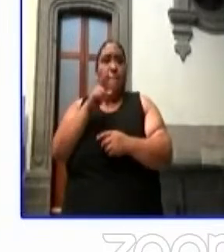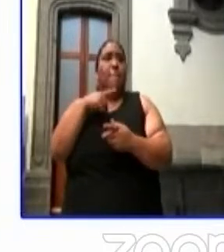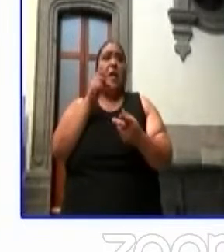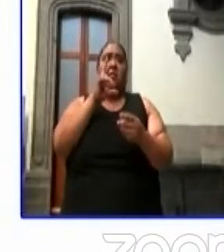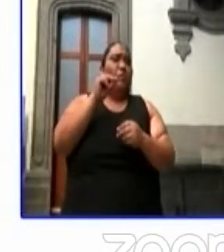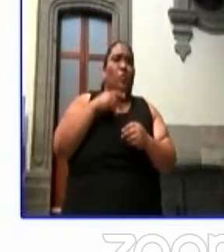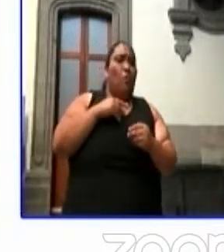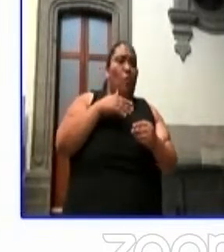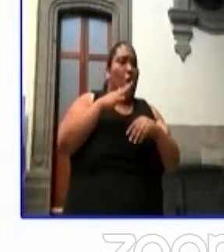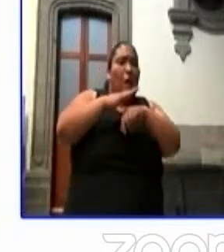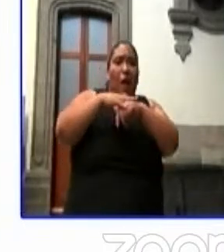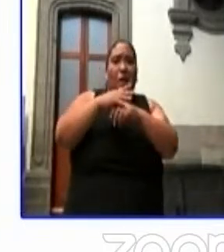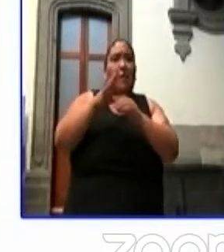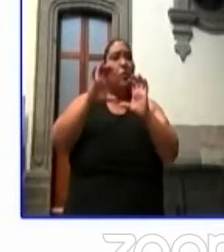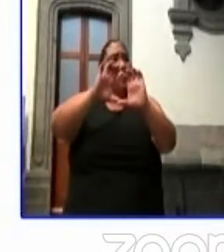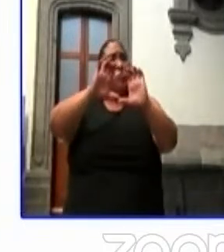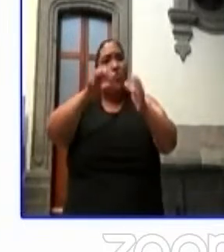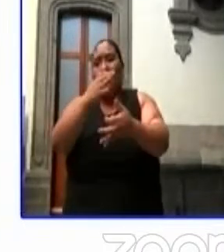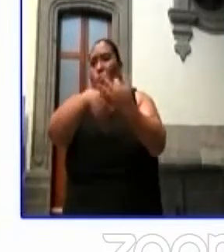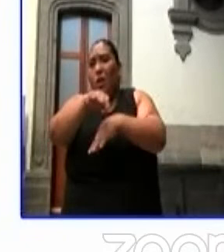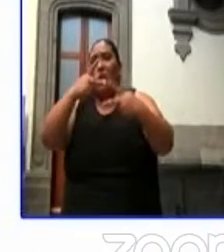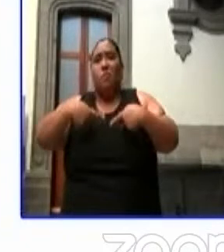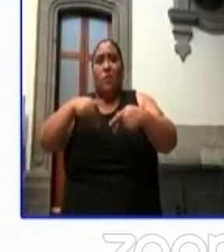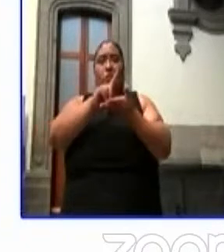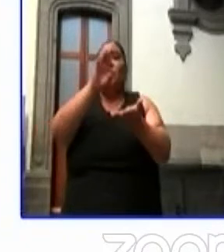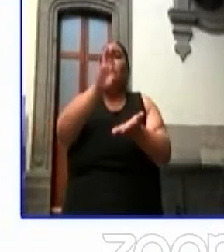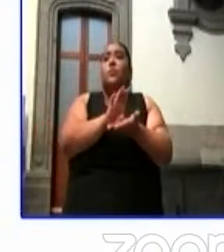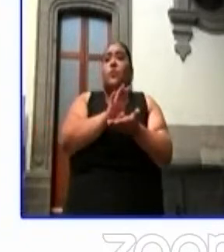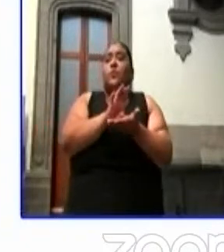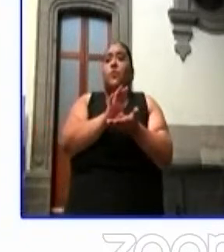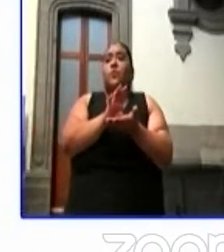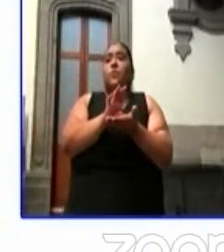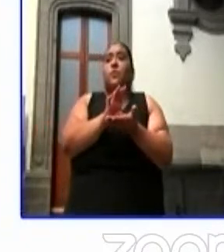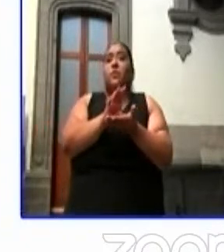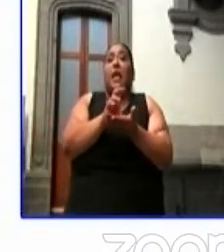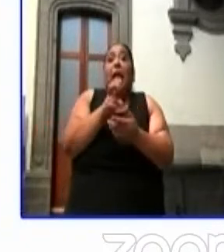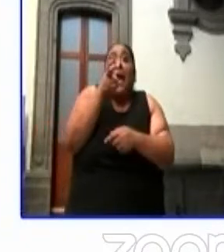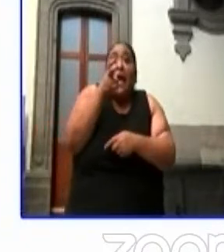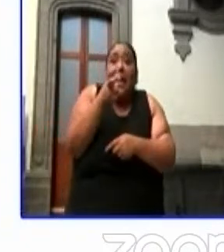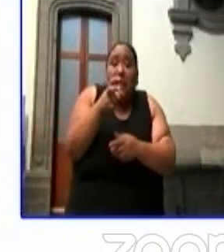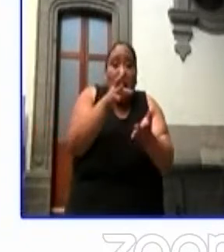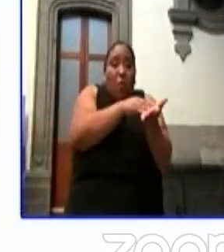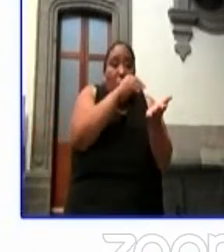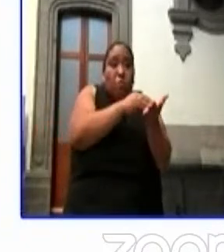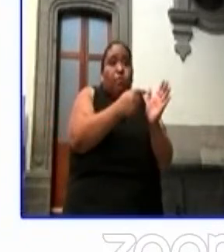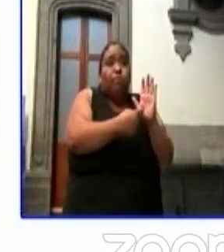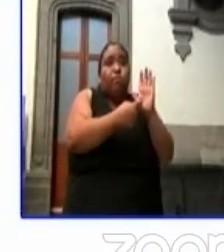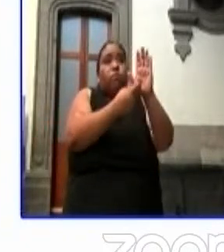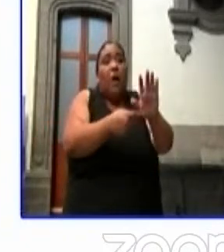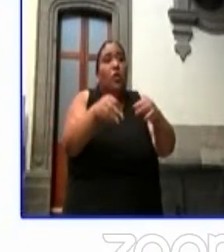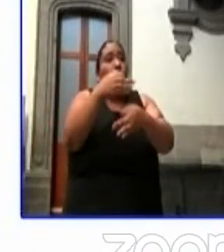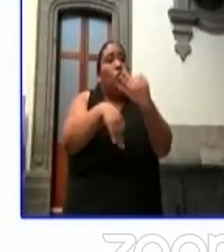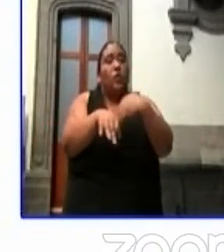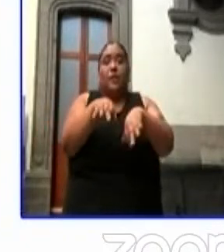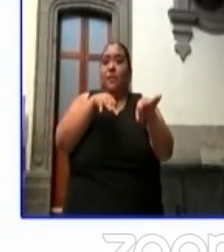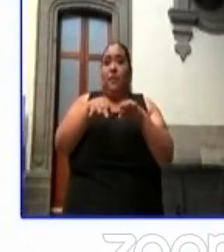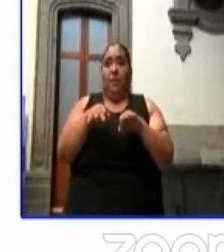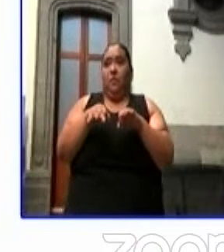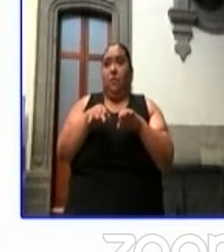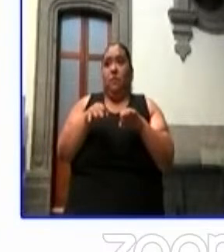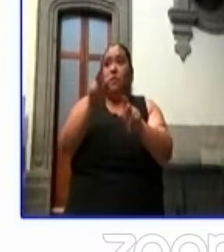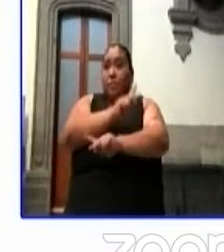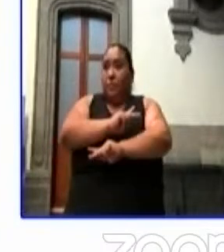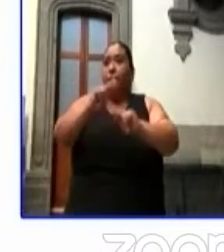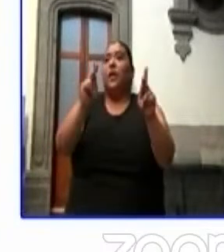de personas con discapacidad y sobre todo es un documento de trabajo para todas y todos. Algunas de las personas que